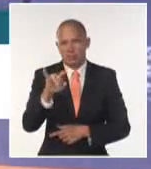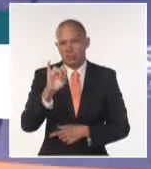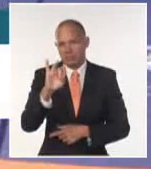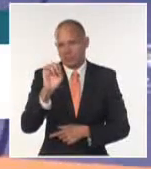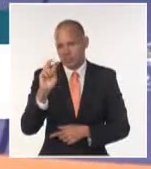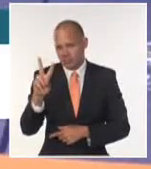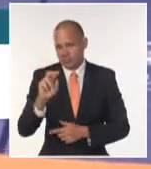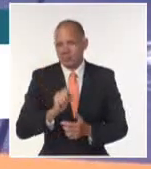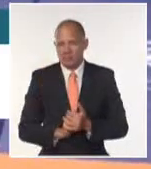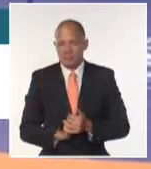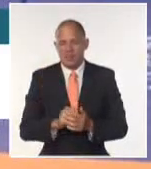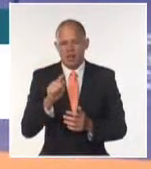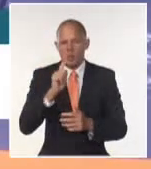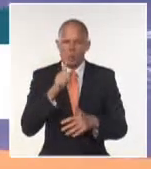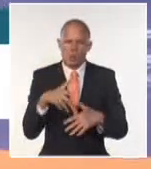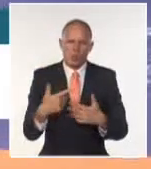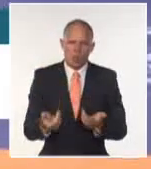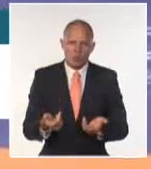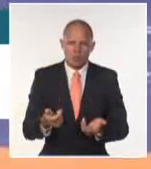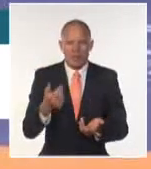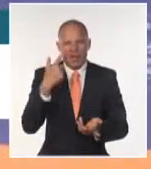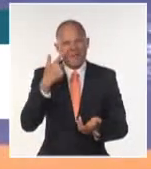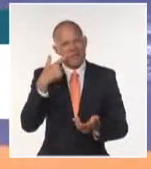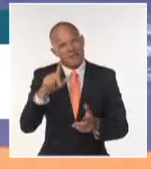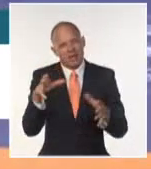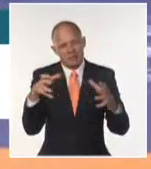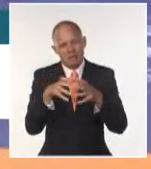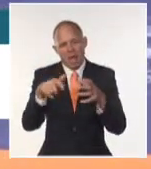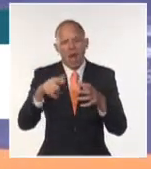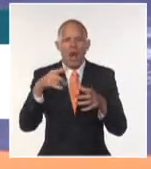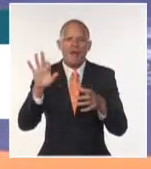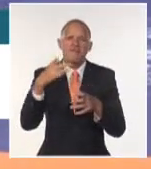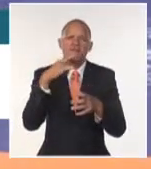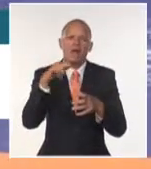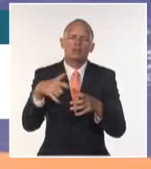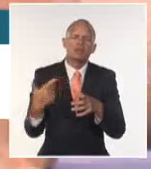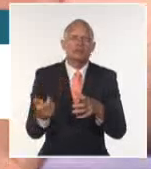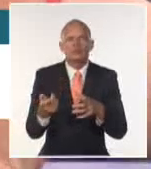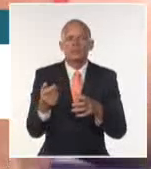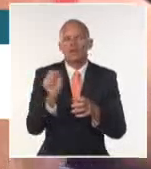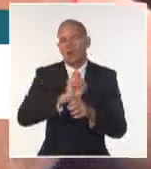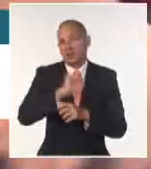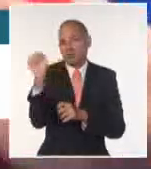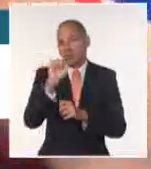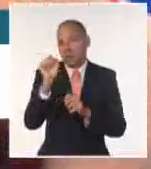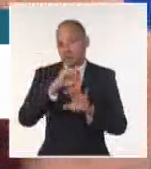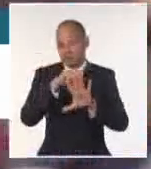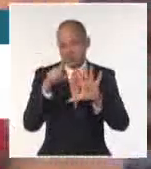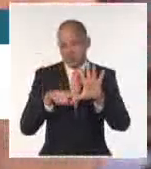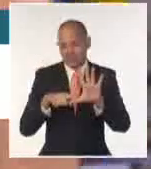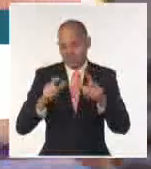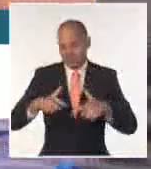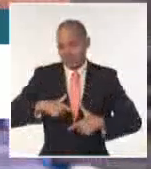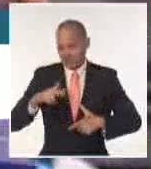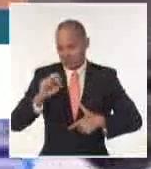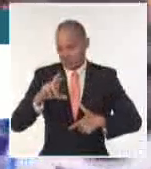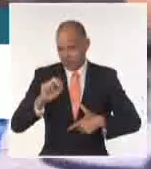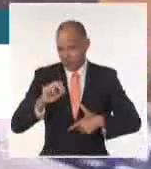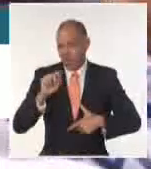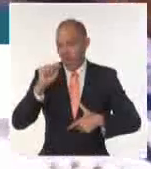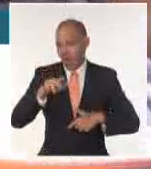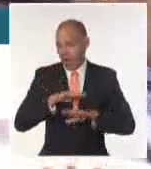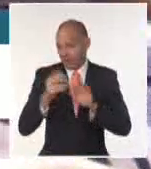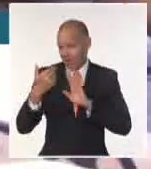lograr ese propósito se necesitarían en París cinco medallas de oro Pues en toquillo Polonia República Checa